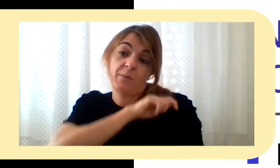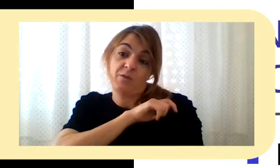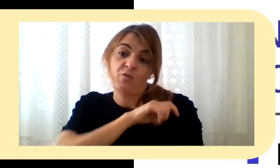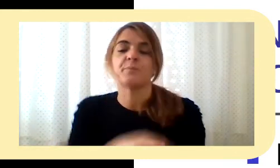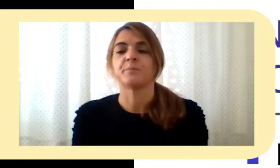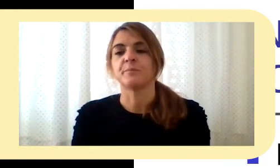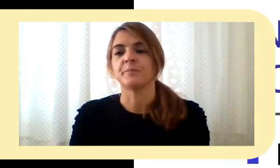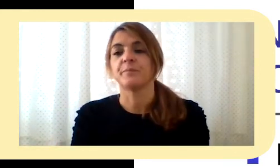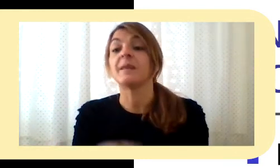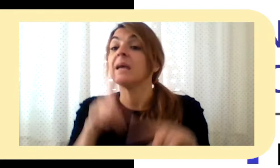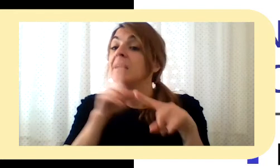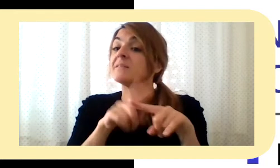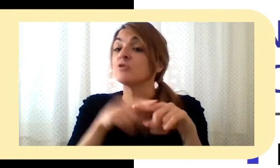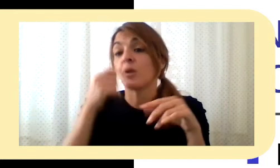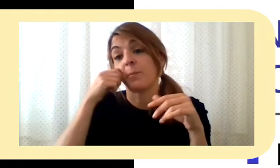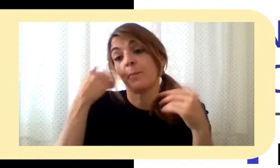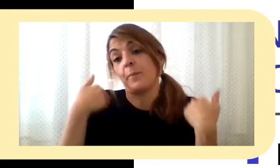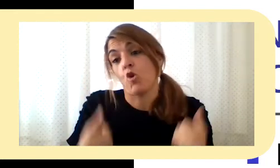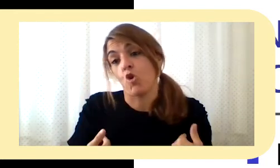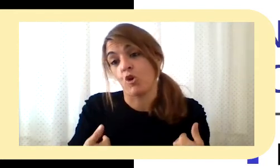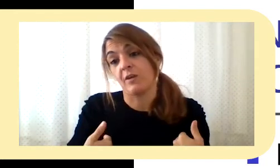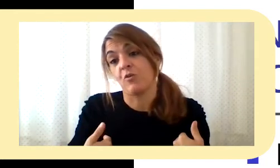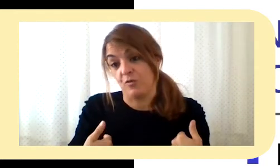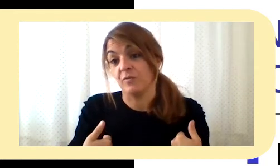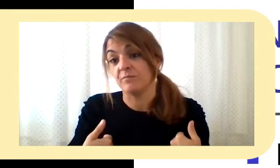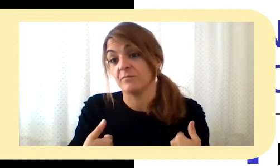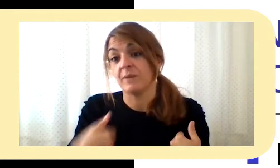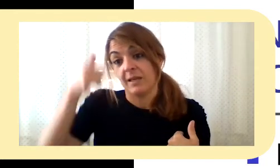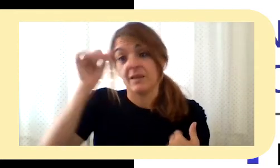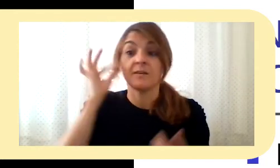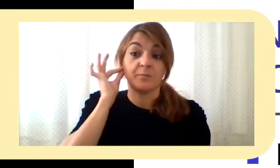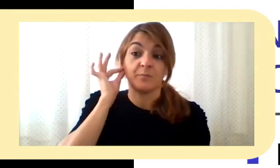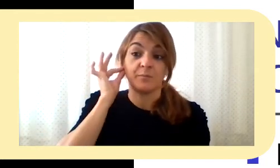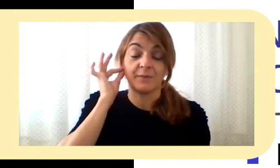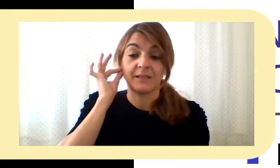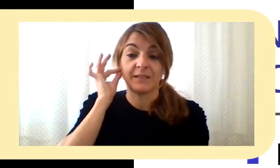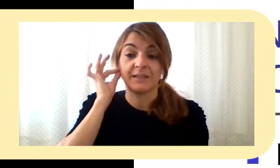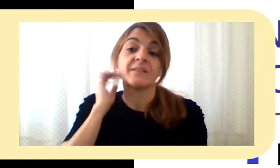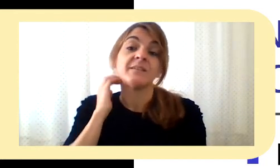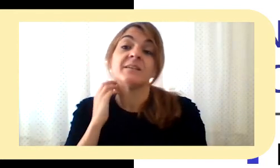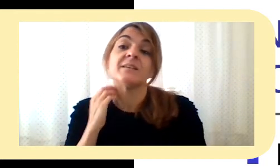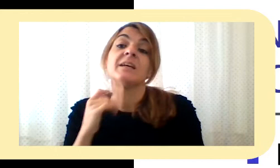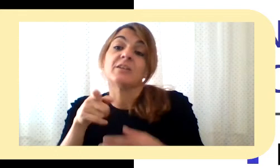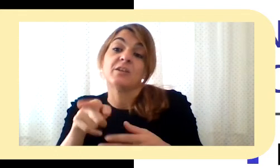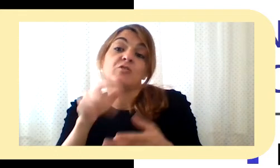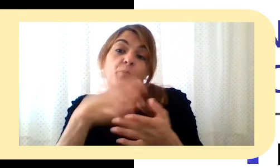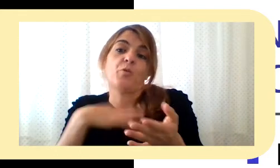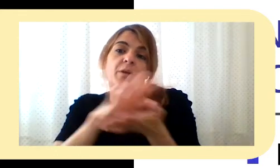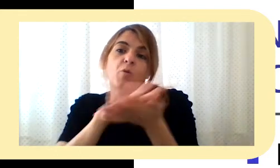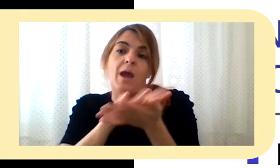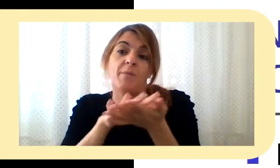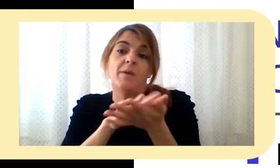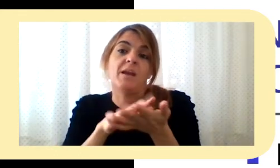son características biológicas, fisiológicas que definen a mujeres y hombres, y nos encantaría las estadísticas, bueno, encantaría, es que